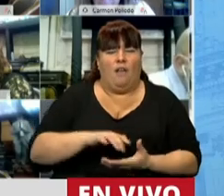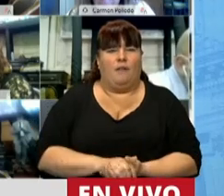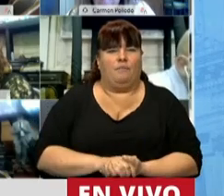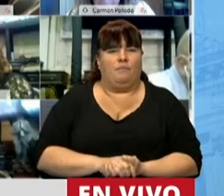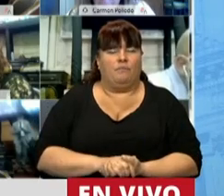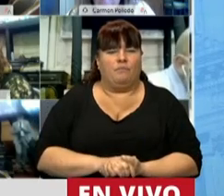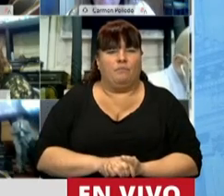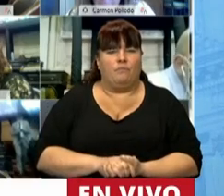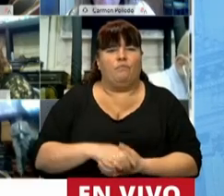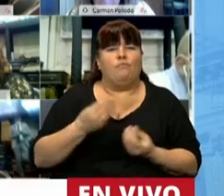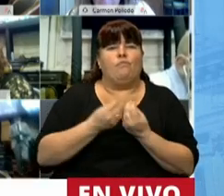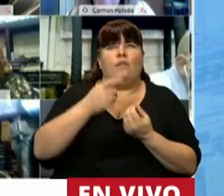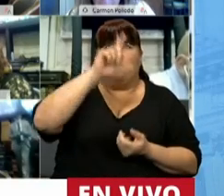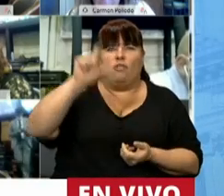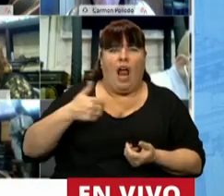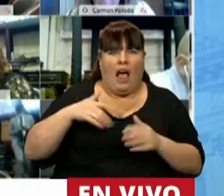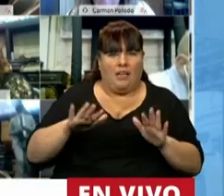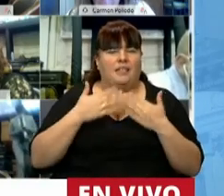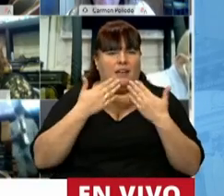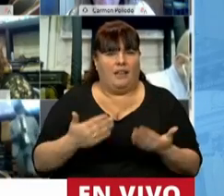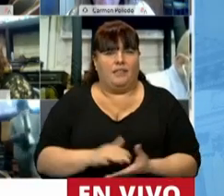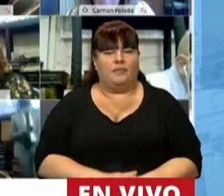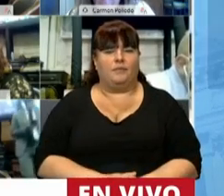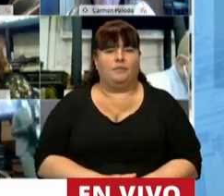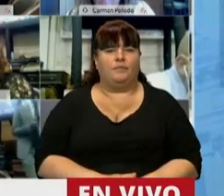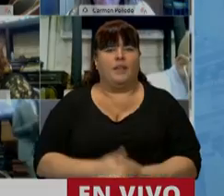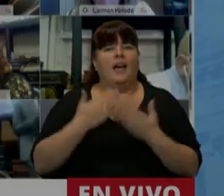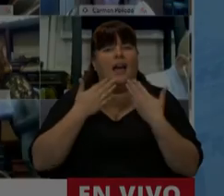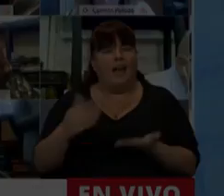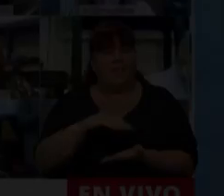funcionando en muchos lados del país. Gracias, señor. Gracias, diputada. A ver...